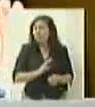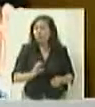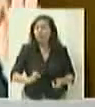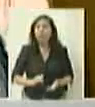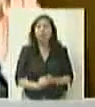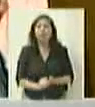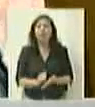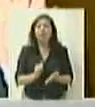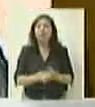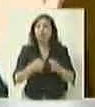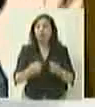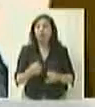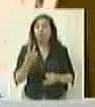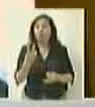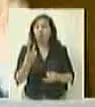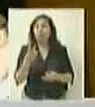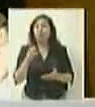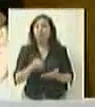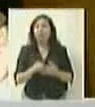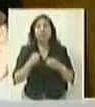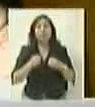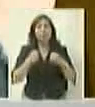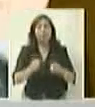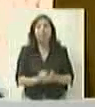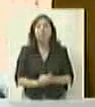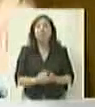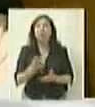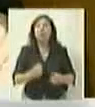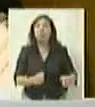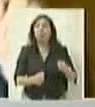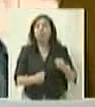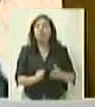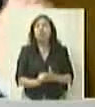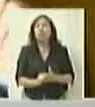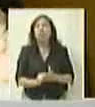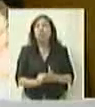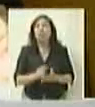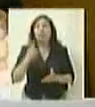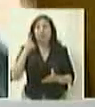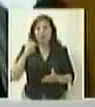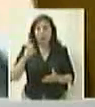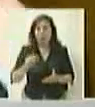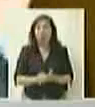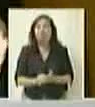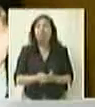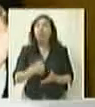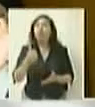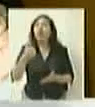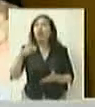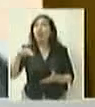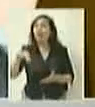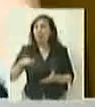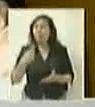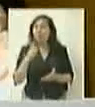Estado. Y que lo cierto es que hay dos candidatos en campaña, y están en su derecho, la señora Keiko Fujimori y el señor Alan